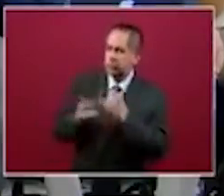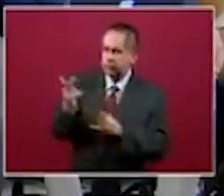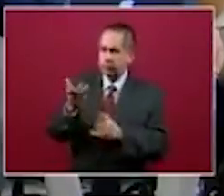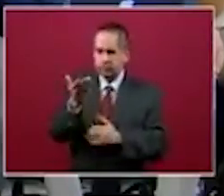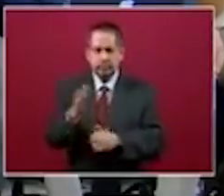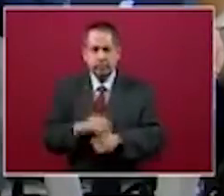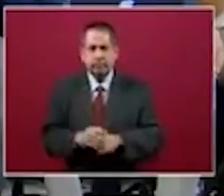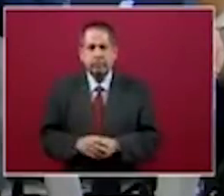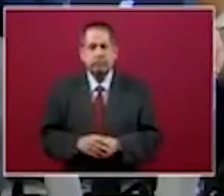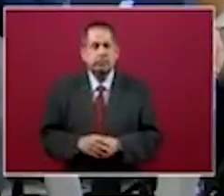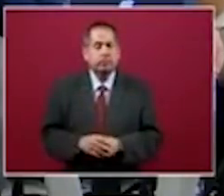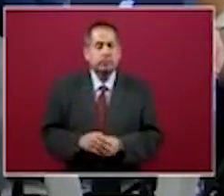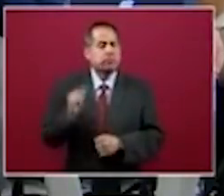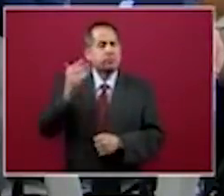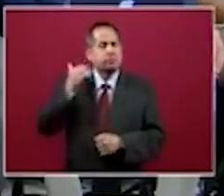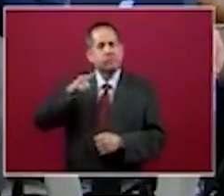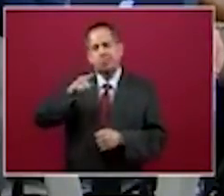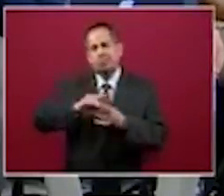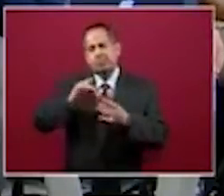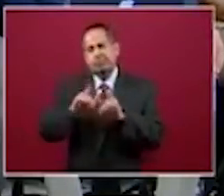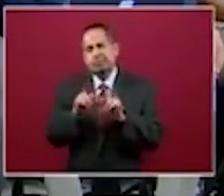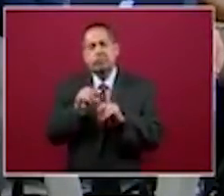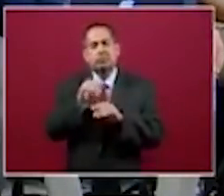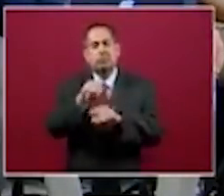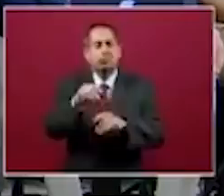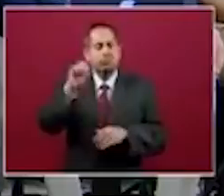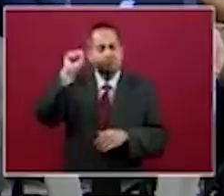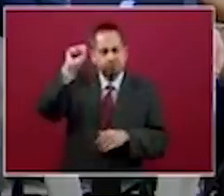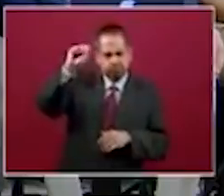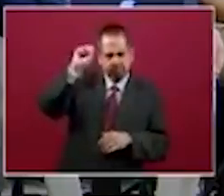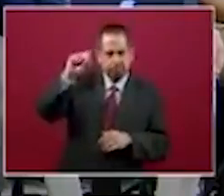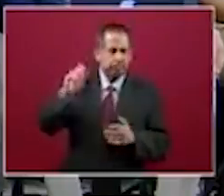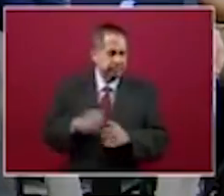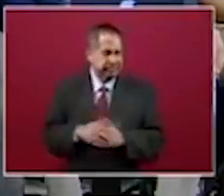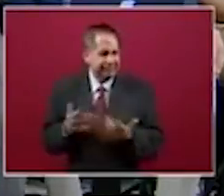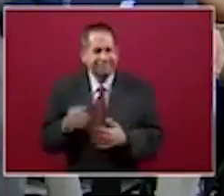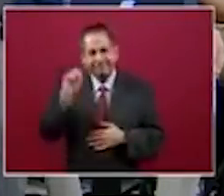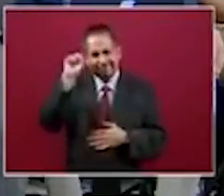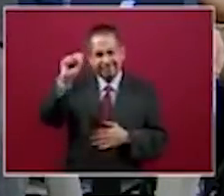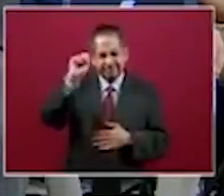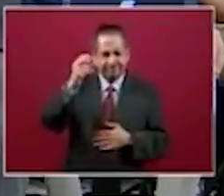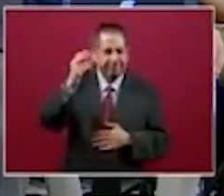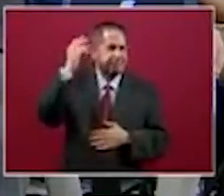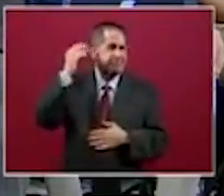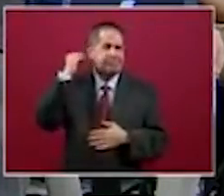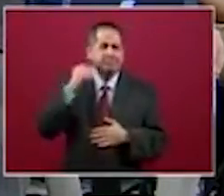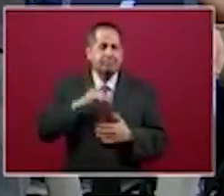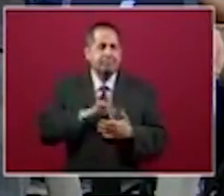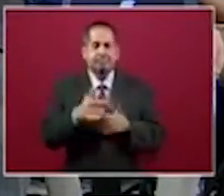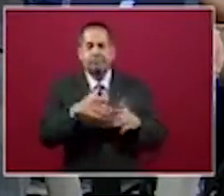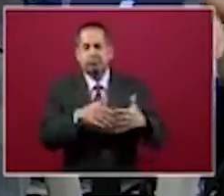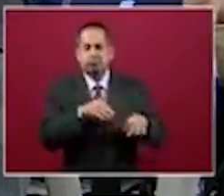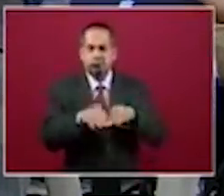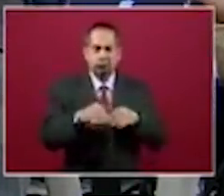permite. Hace rato abordó un poquito sobre el tema de los sindicatos. Los sindicatos se consolidaron gracias